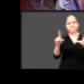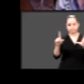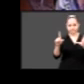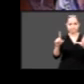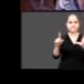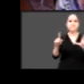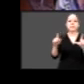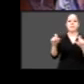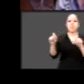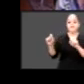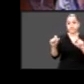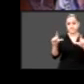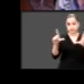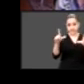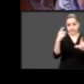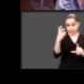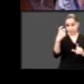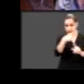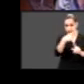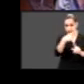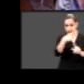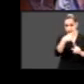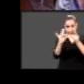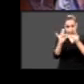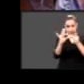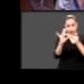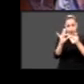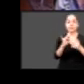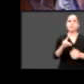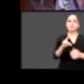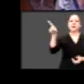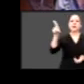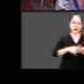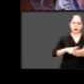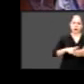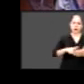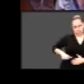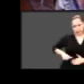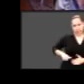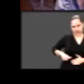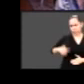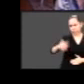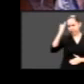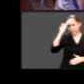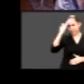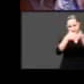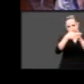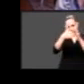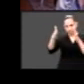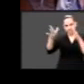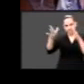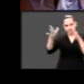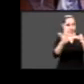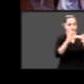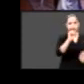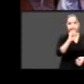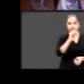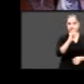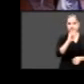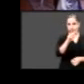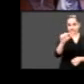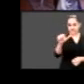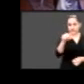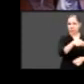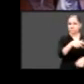que ha habido un gran trabajo de la administración pública encabezado y coordinado por disciplina pero con una participación muy